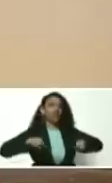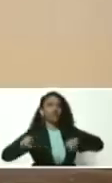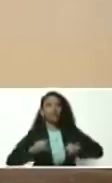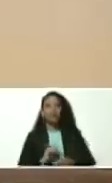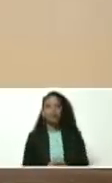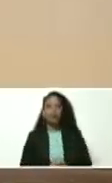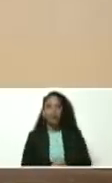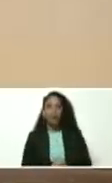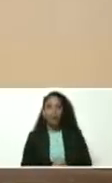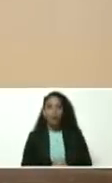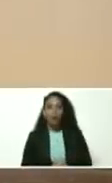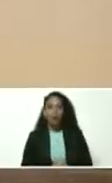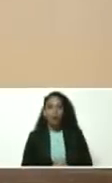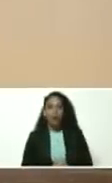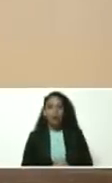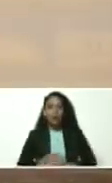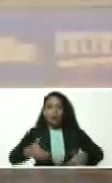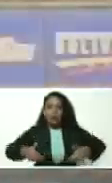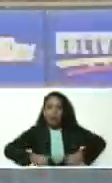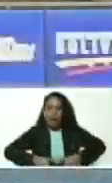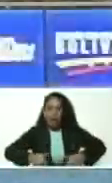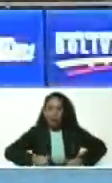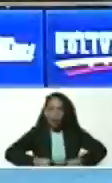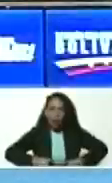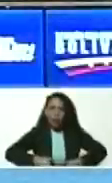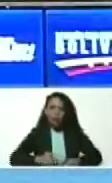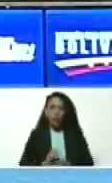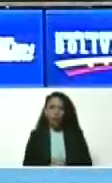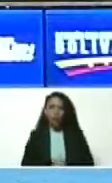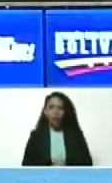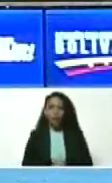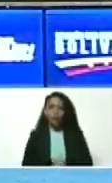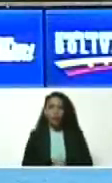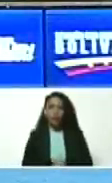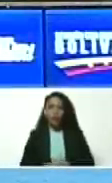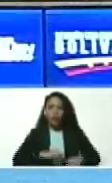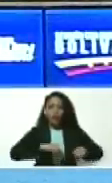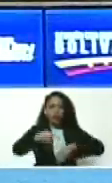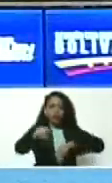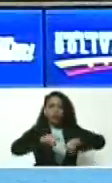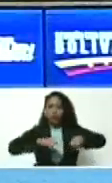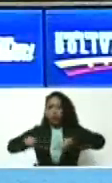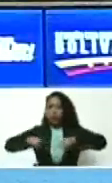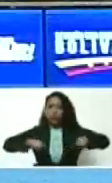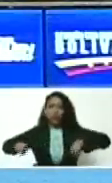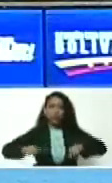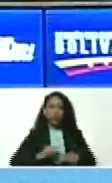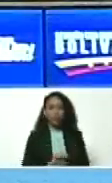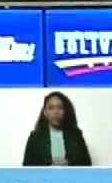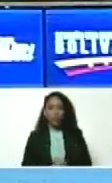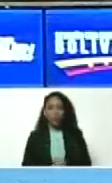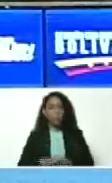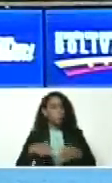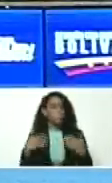coordinación de esfuerzos coordinación de